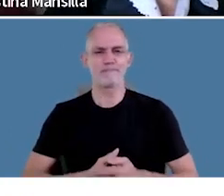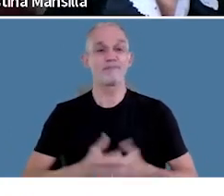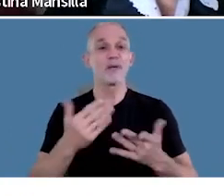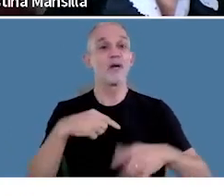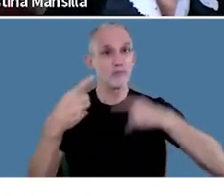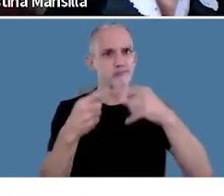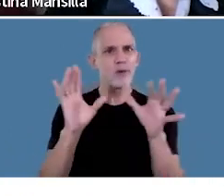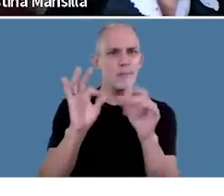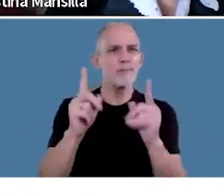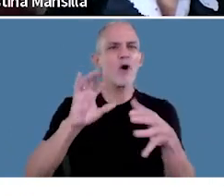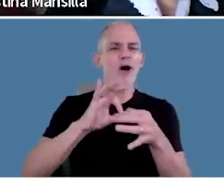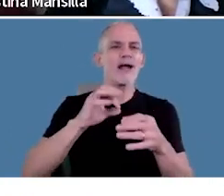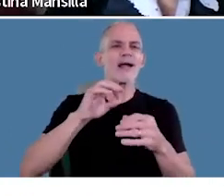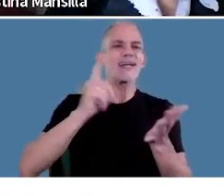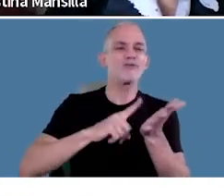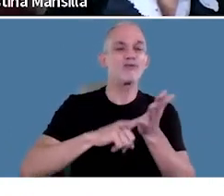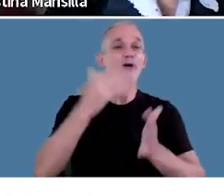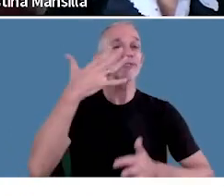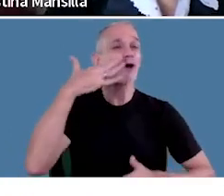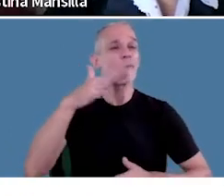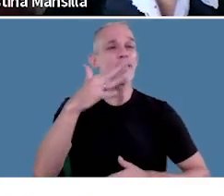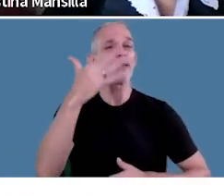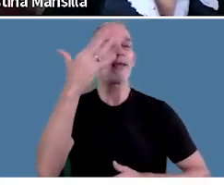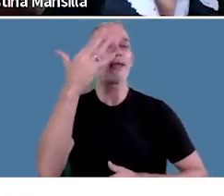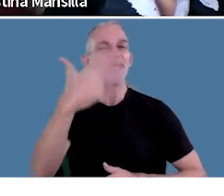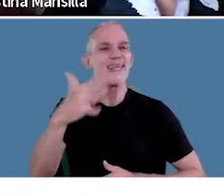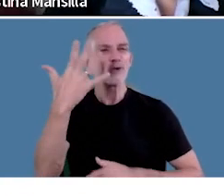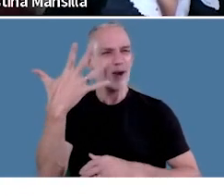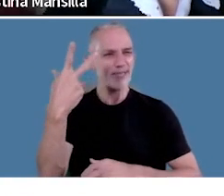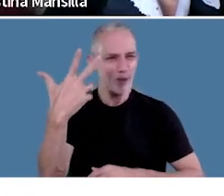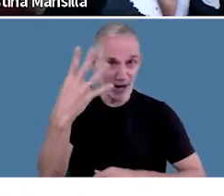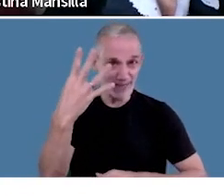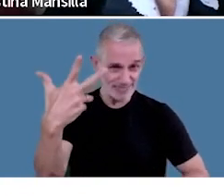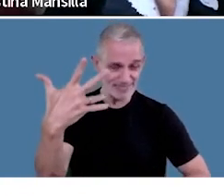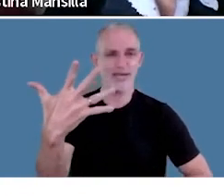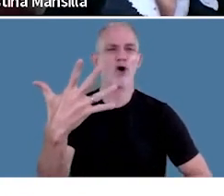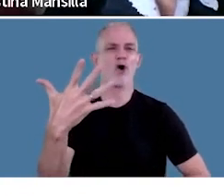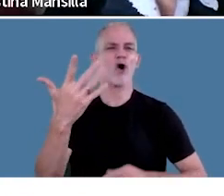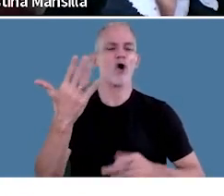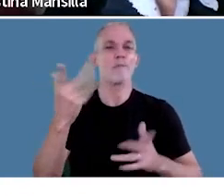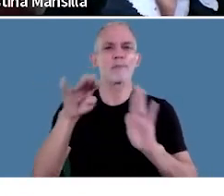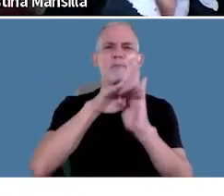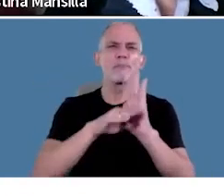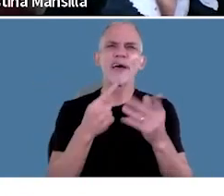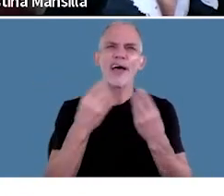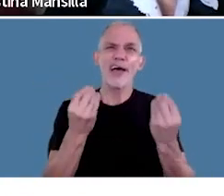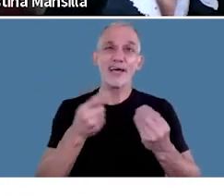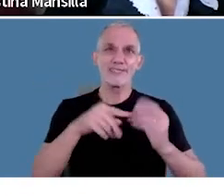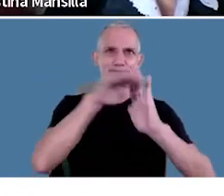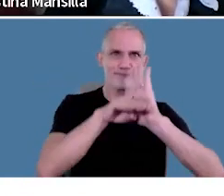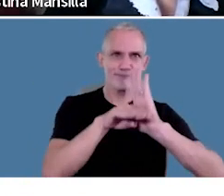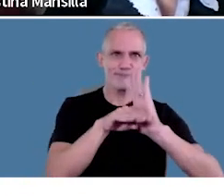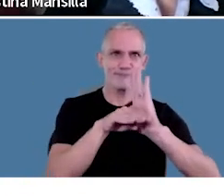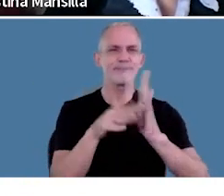Siguiendo con la resolución 5345, expresamente nos plantea que este régimen